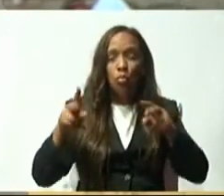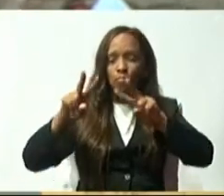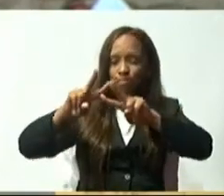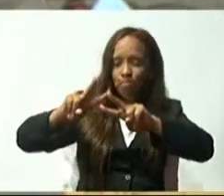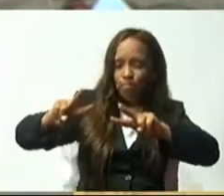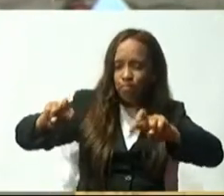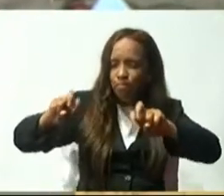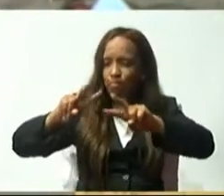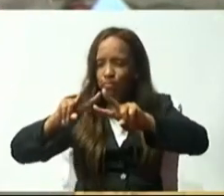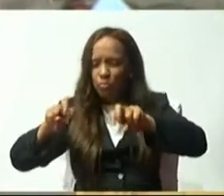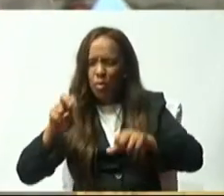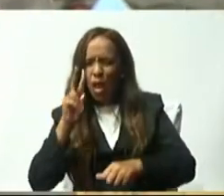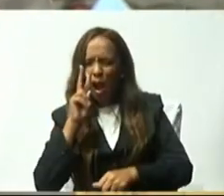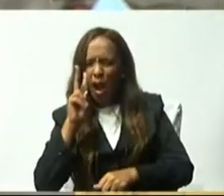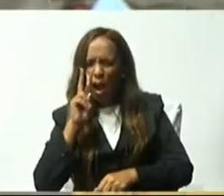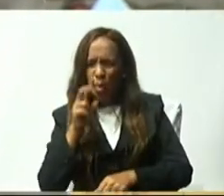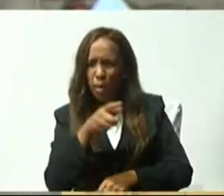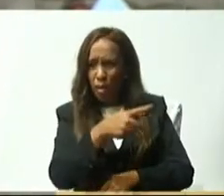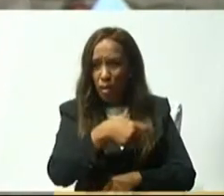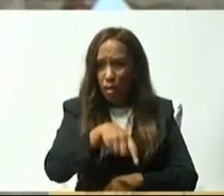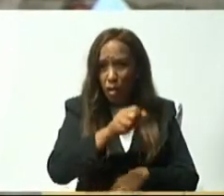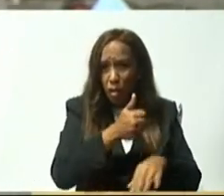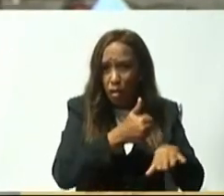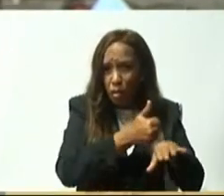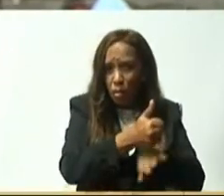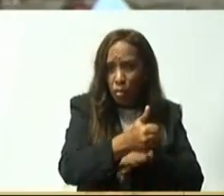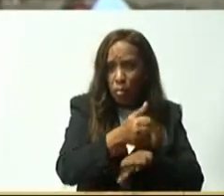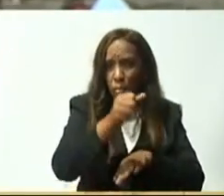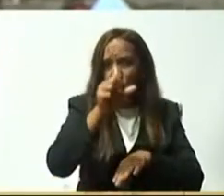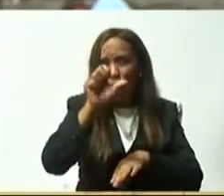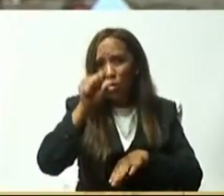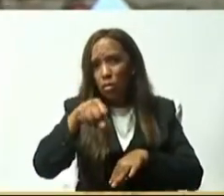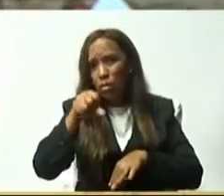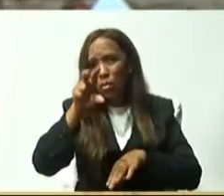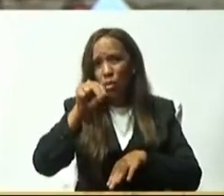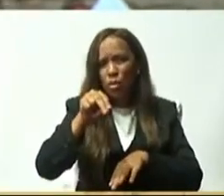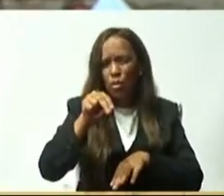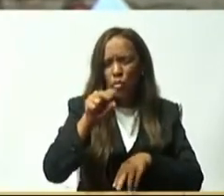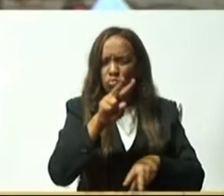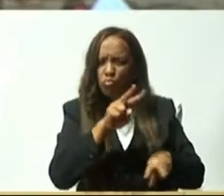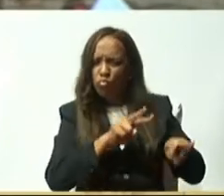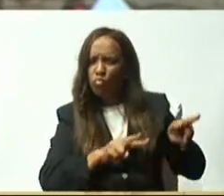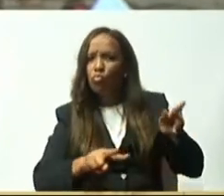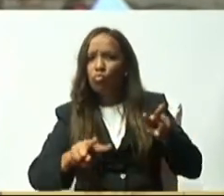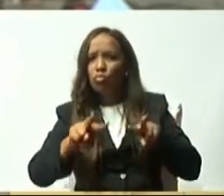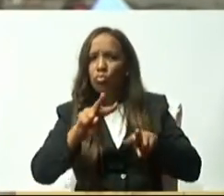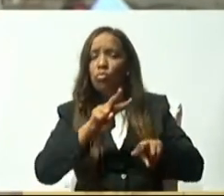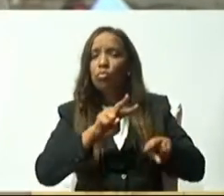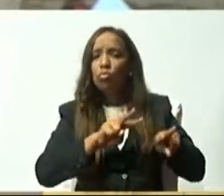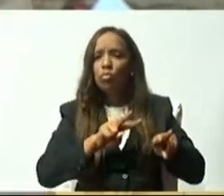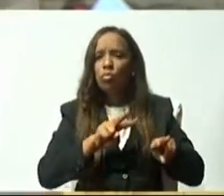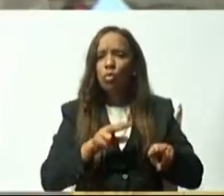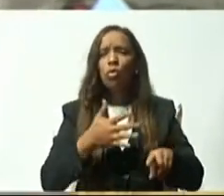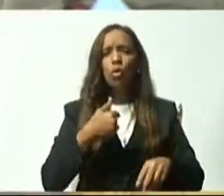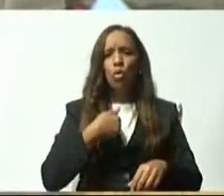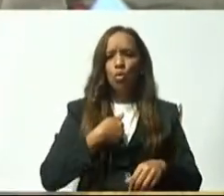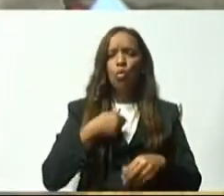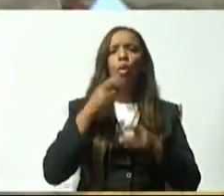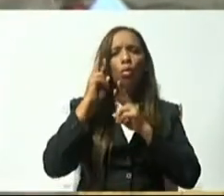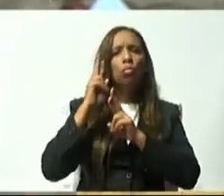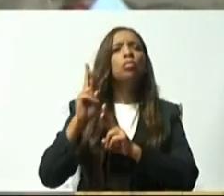un saneamiento. No voy a obstruir bajo ninguna circunstancia, ninguna